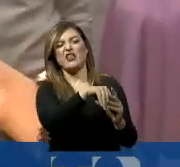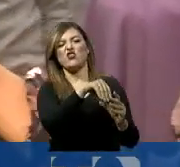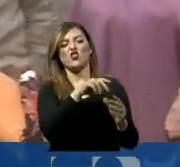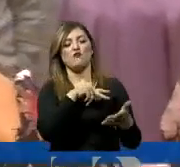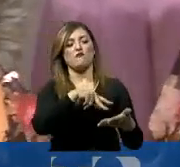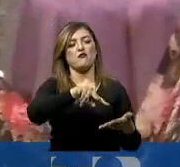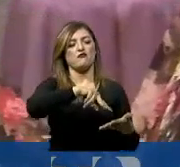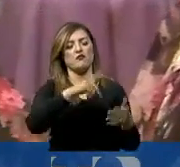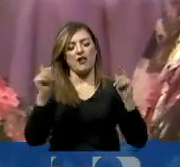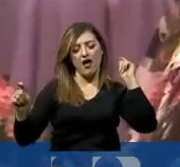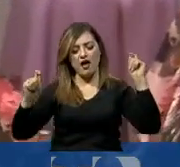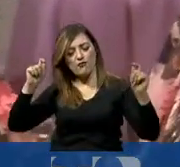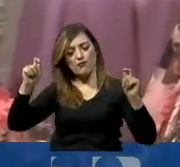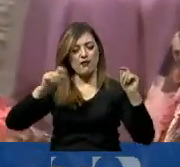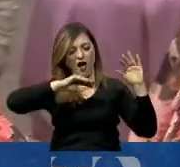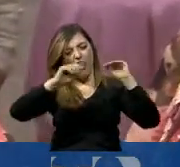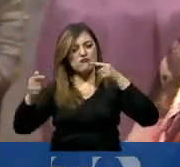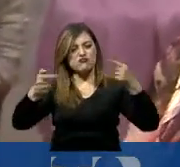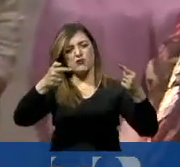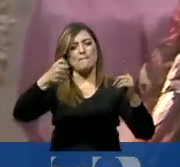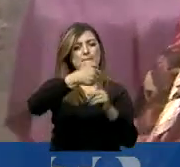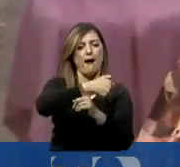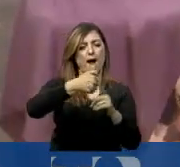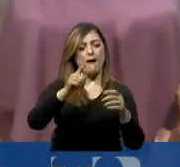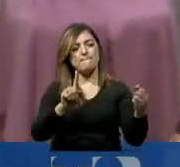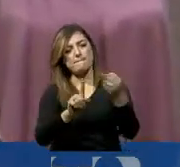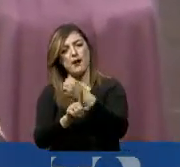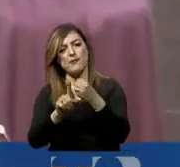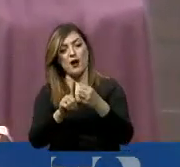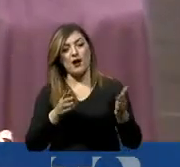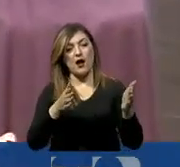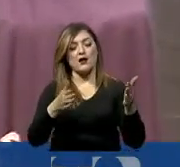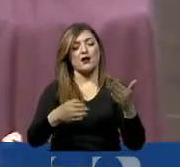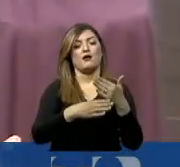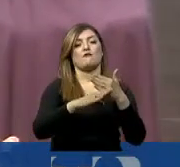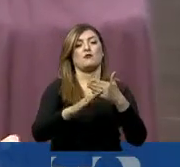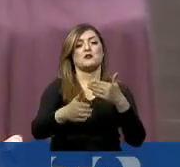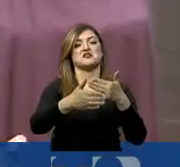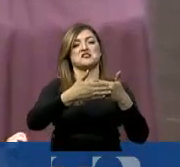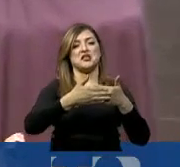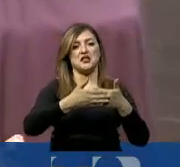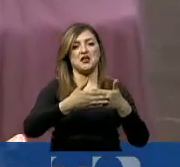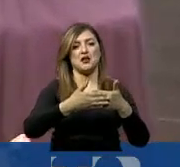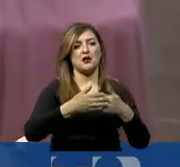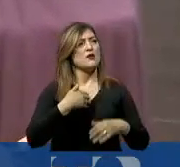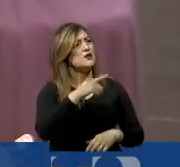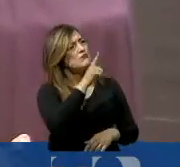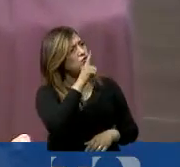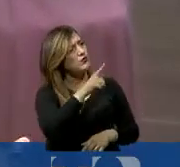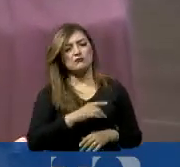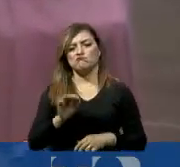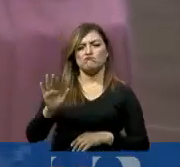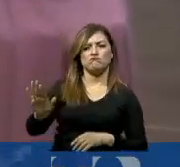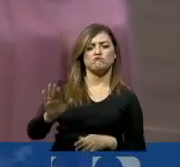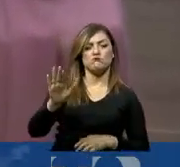escándalos, peleas, cierres de vía, amenaza a los vecinos. Son fiestas que empiezan los lunes y no terminan,